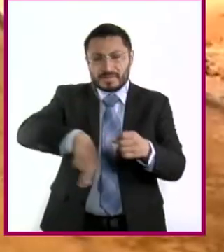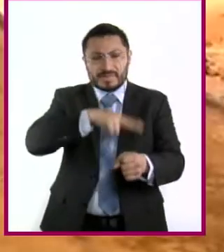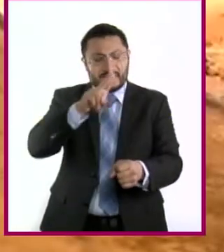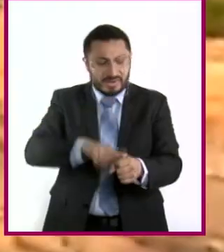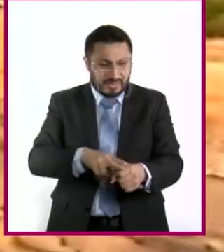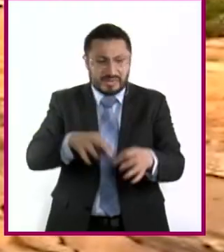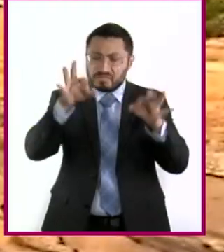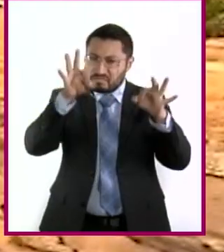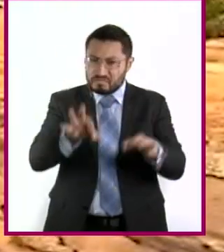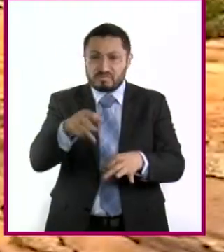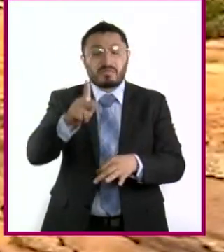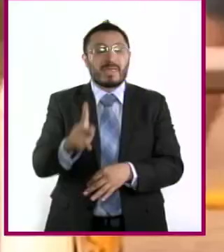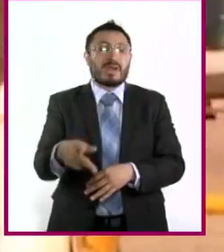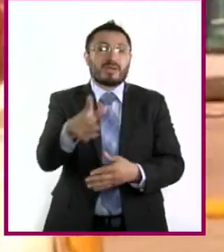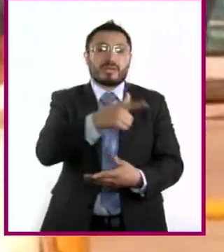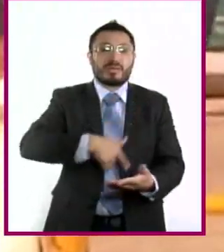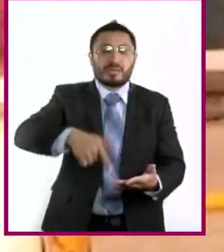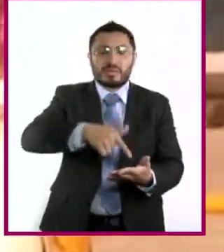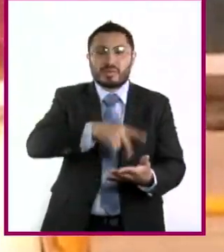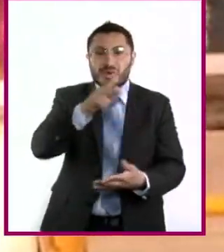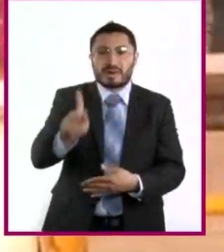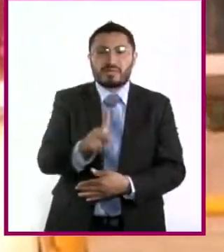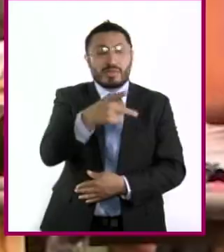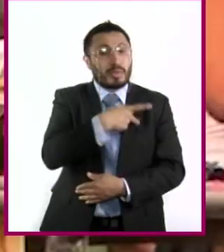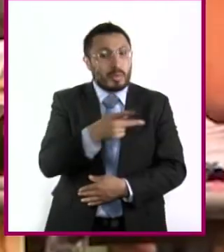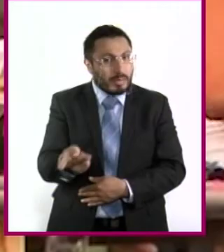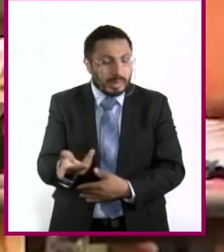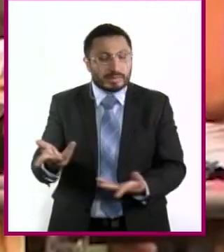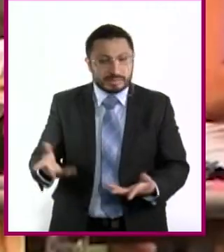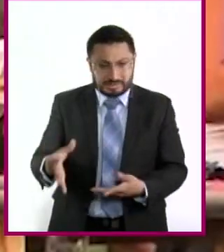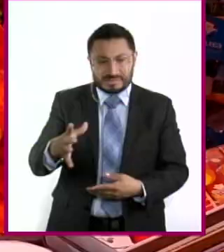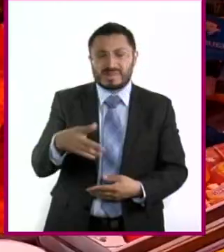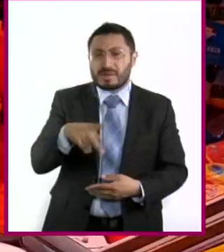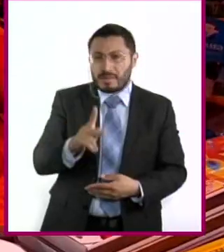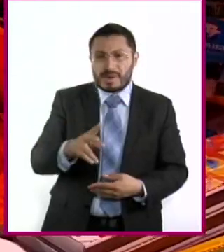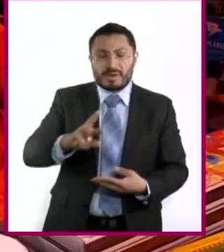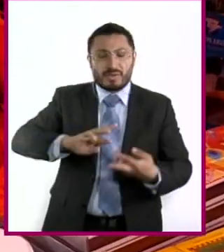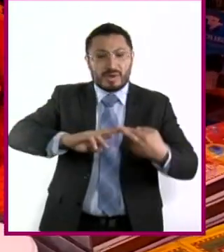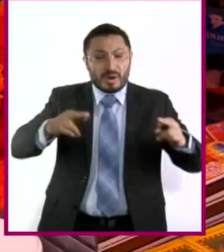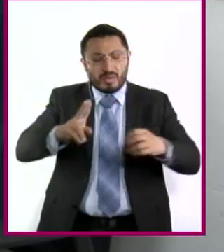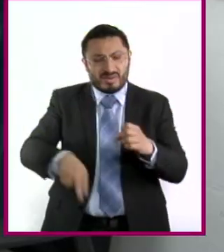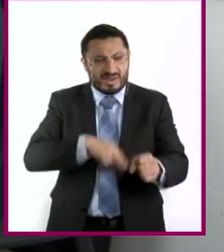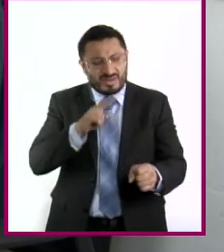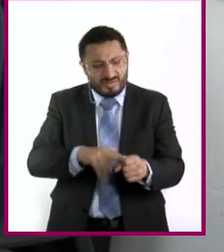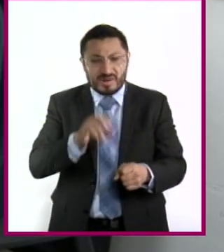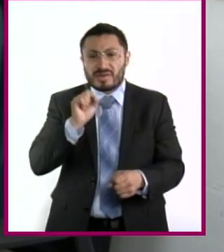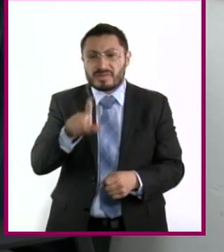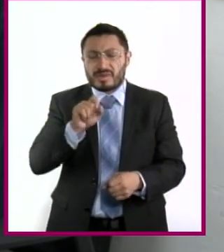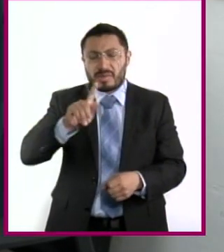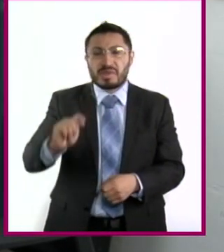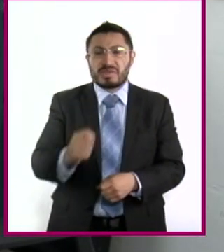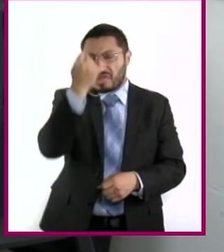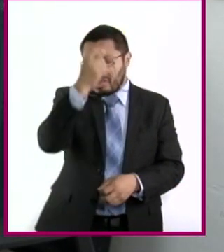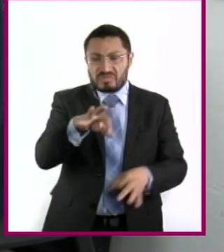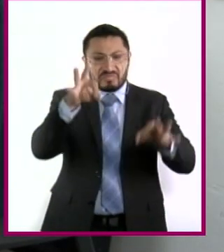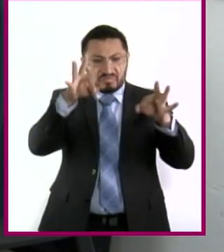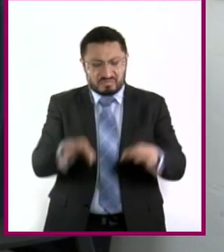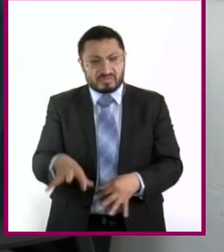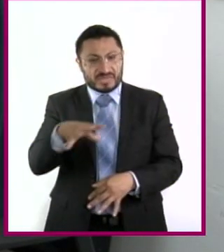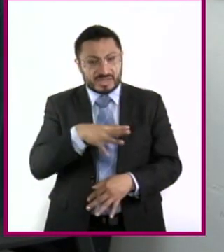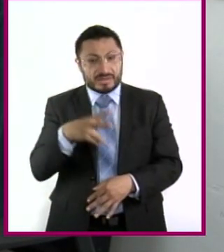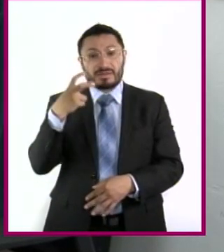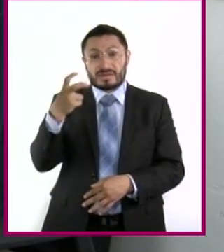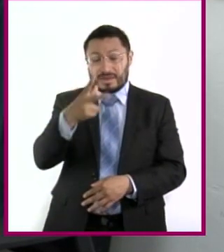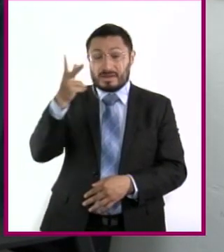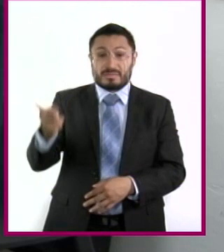pobre. Pero, ¿cómo puede ser pobre si cuenta con recursos naturales y hasta tecnología de punta? Esa es una